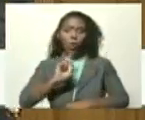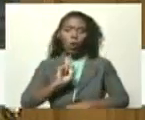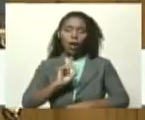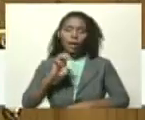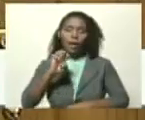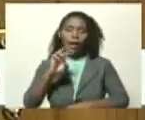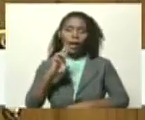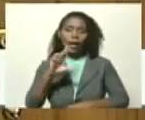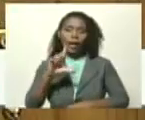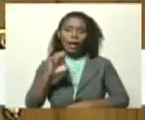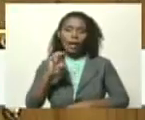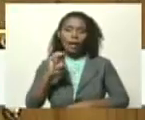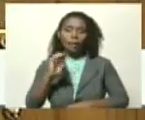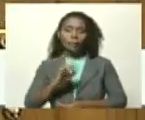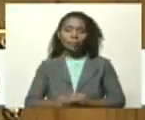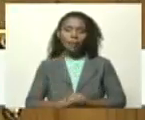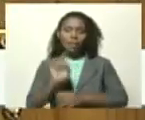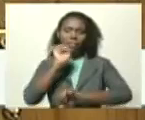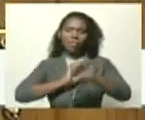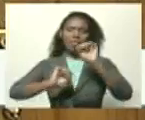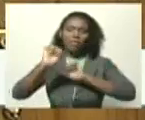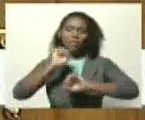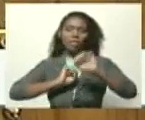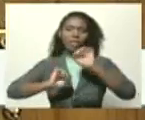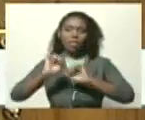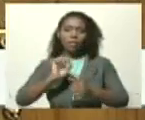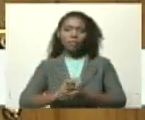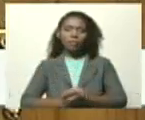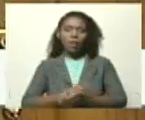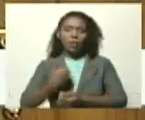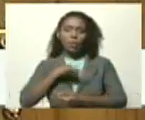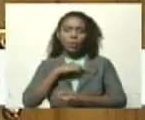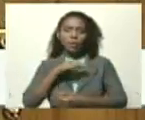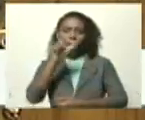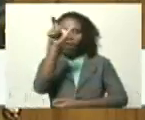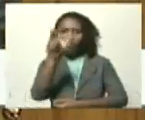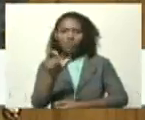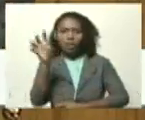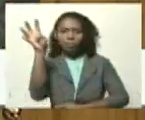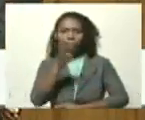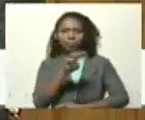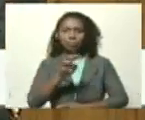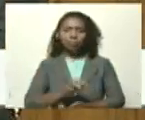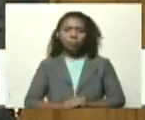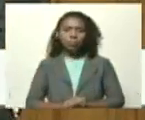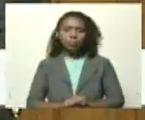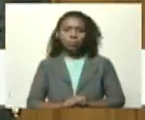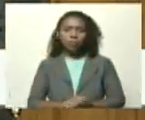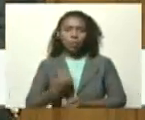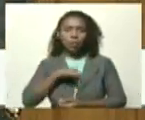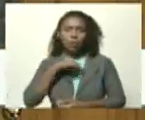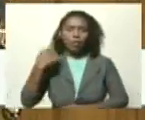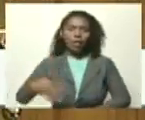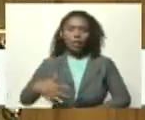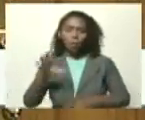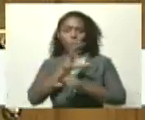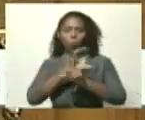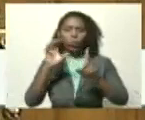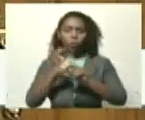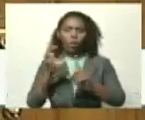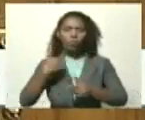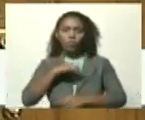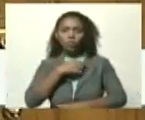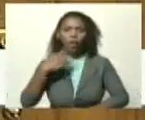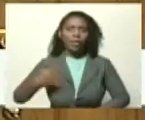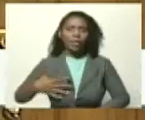Earle defendiendo nuestra Guayana Esequiba, defendiendo nuestro derecho a la cultura, nuestro derecho